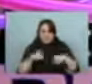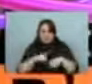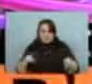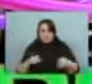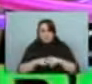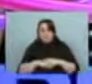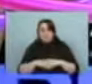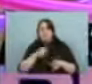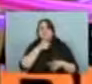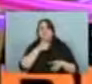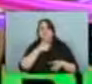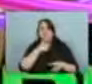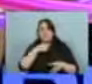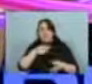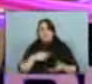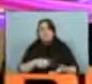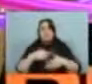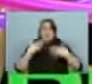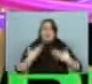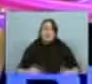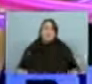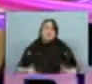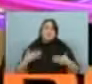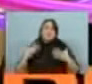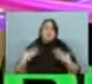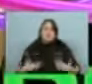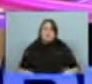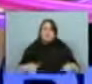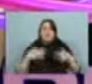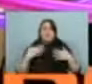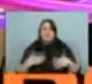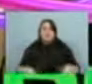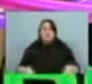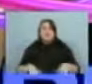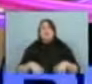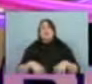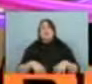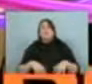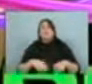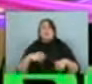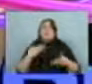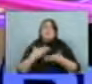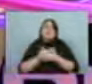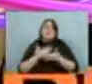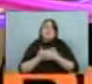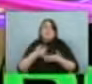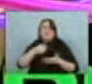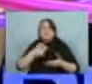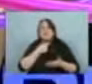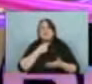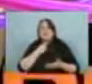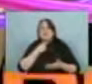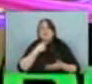atroz, Zulma está cansada de fugaces experiencias carnales que la dejaron más vacía que Riquelme en Boca. Ahora solo espera la llegada de un